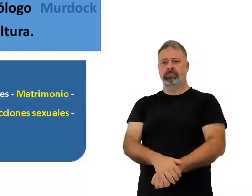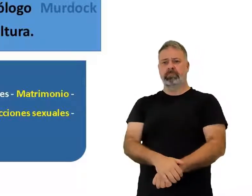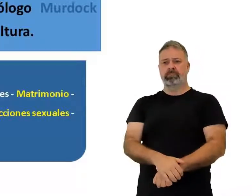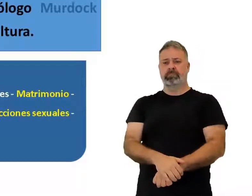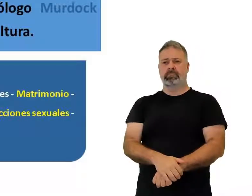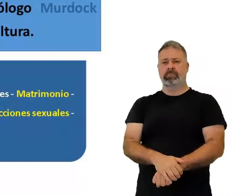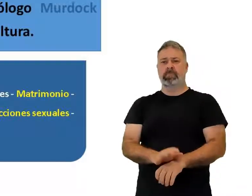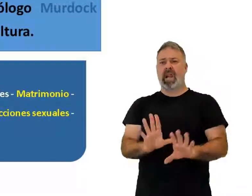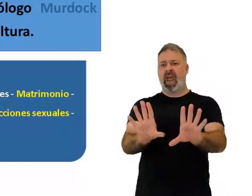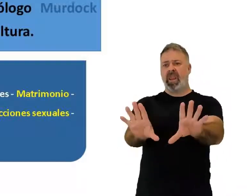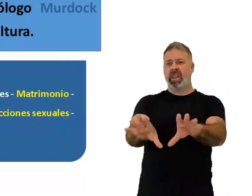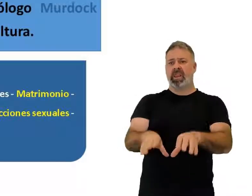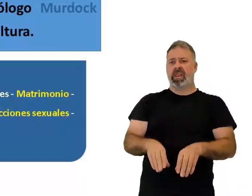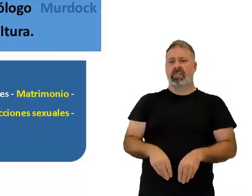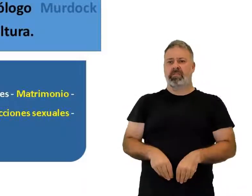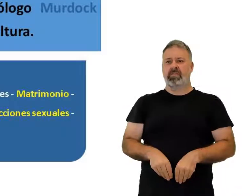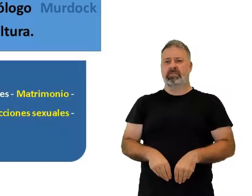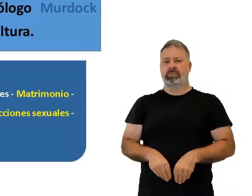son adaptaciones